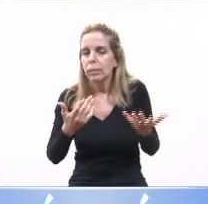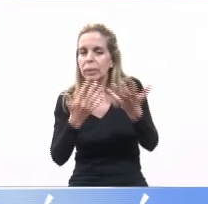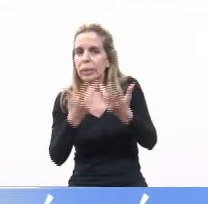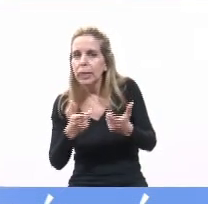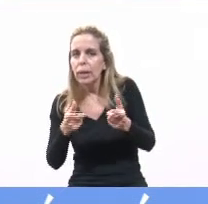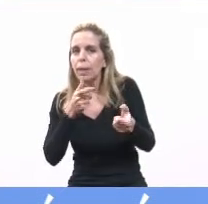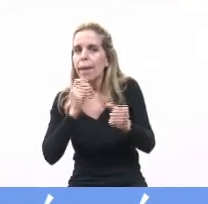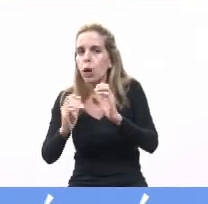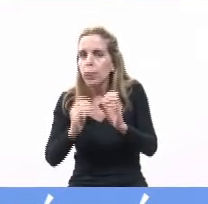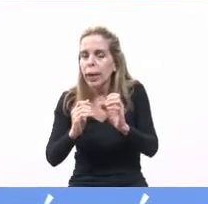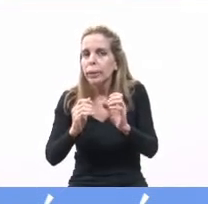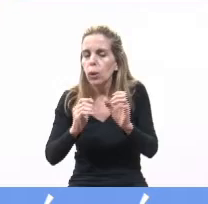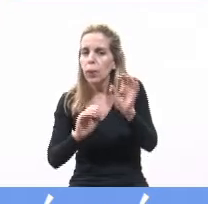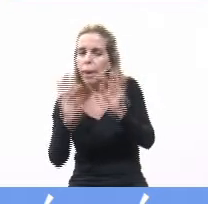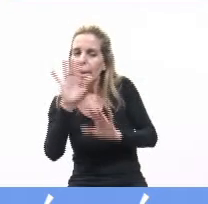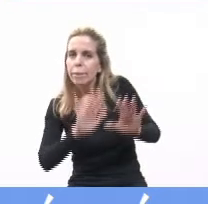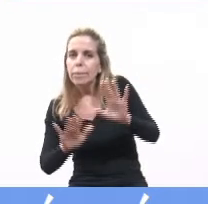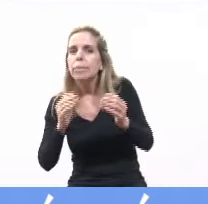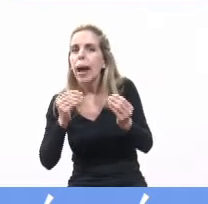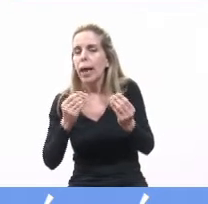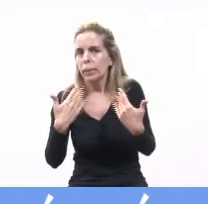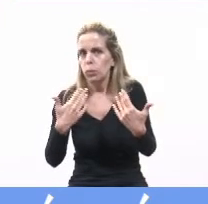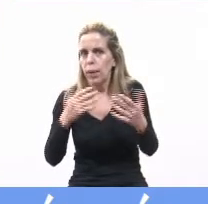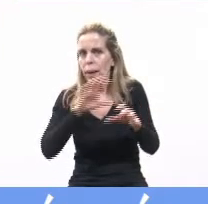para que haya una máxima cobertura posible,